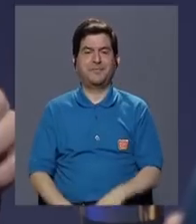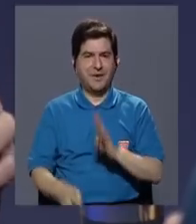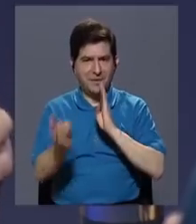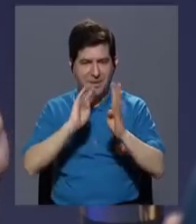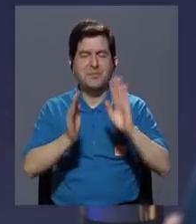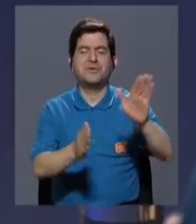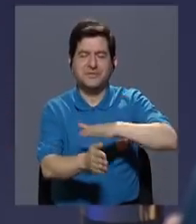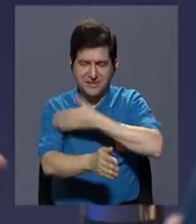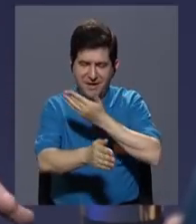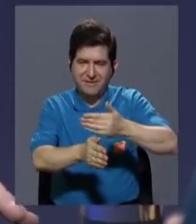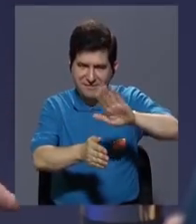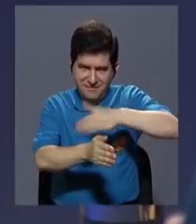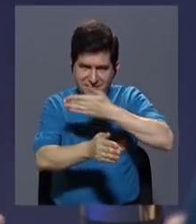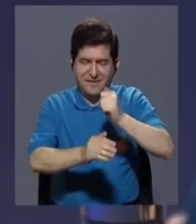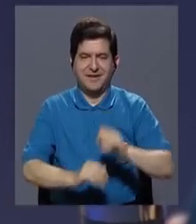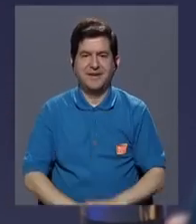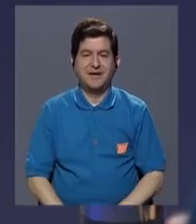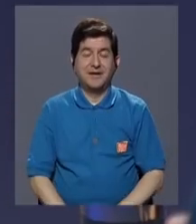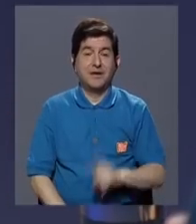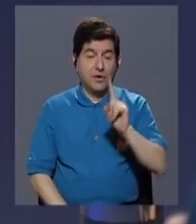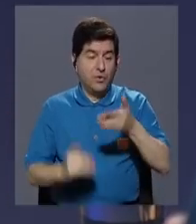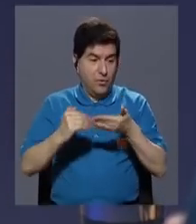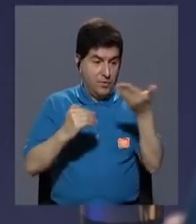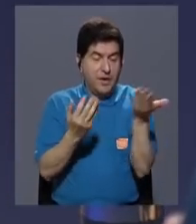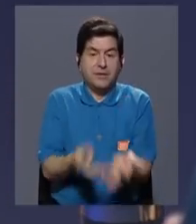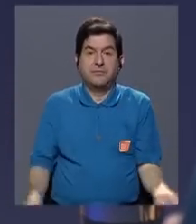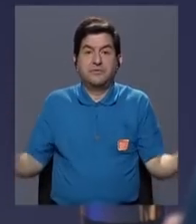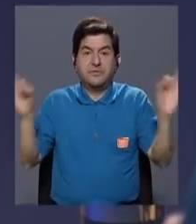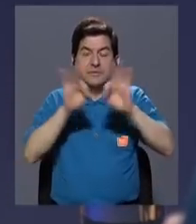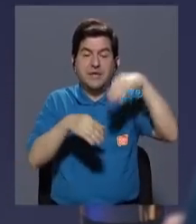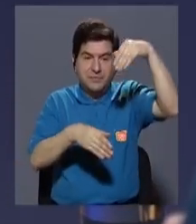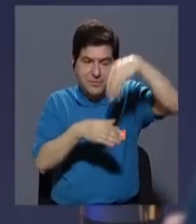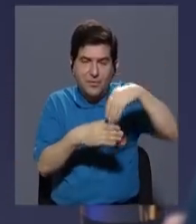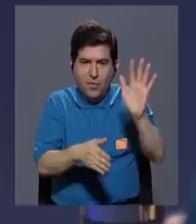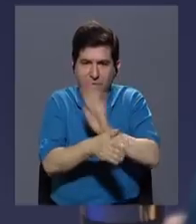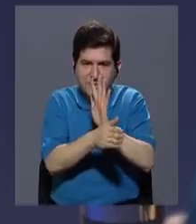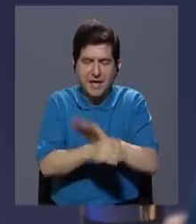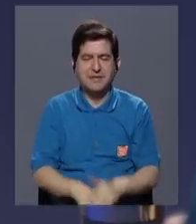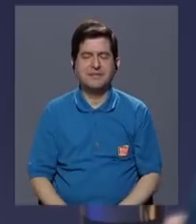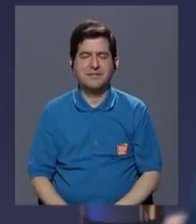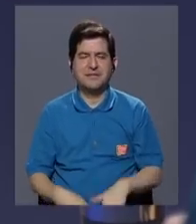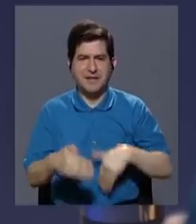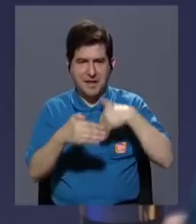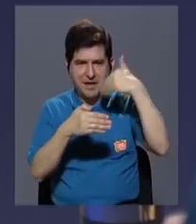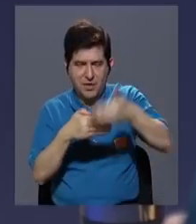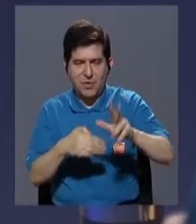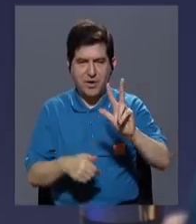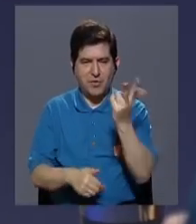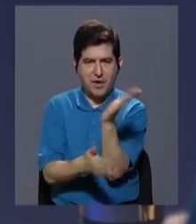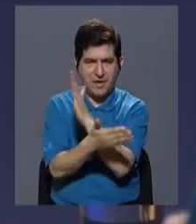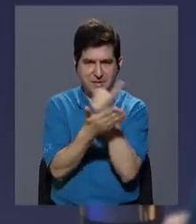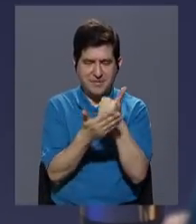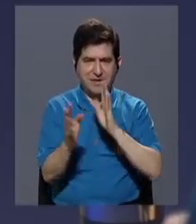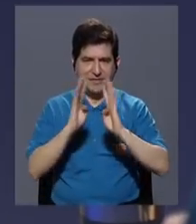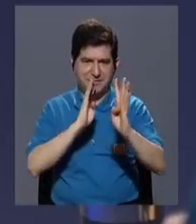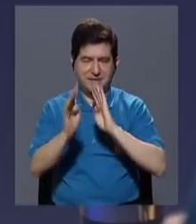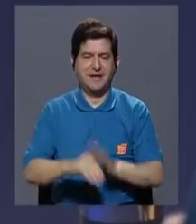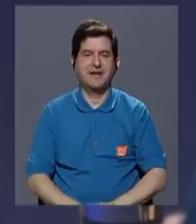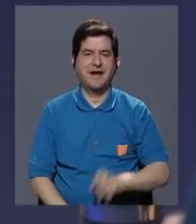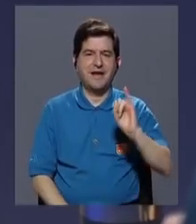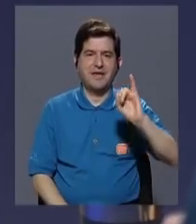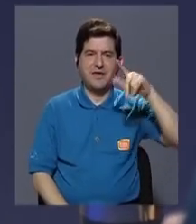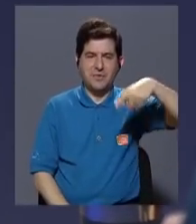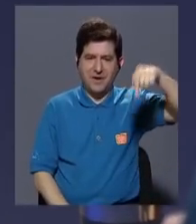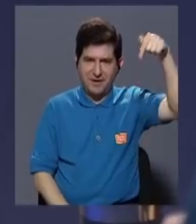a hablar mucho de la música porque siendo un elemento tan importante de la película lo vamos a dejar para nuestro tercer bloque esta conversación con